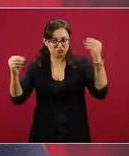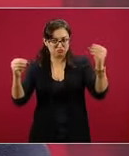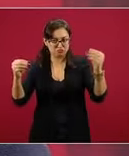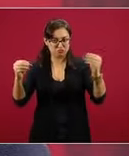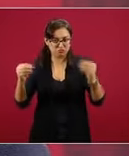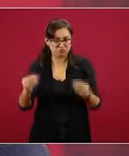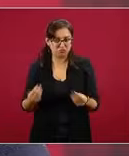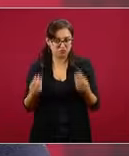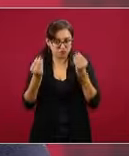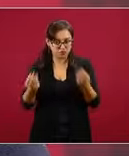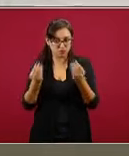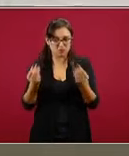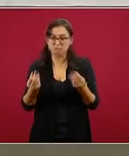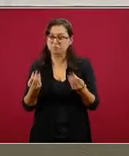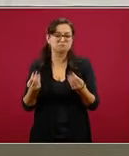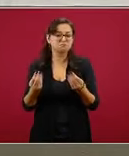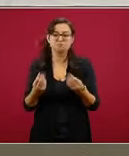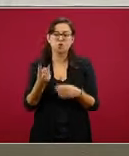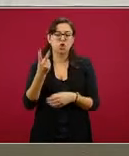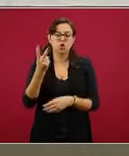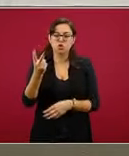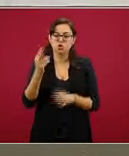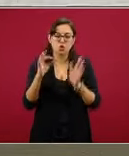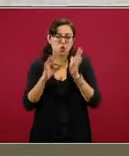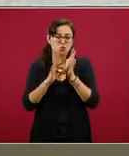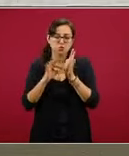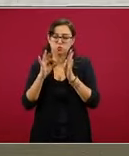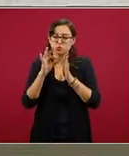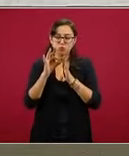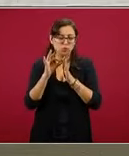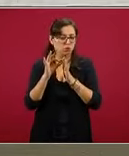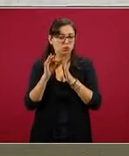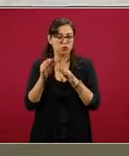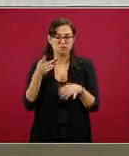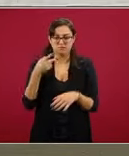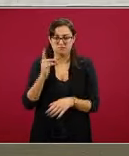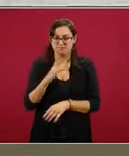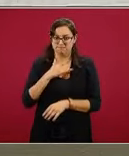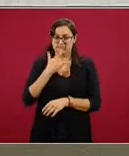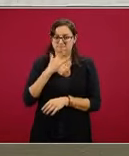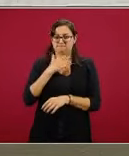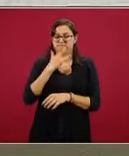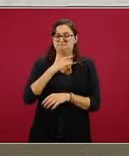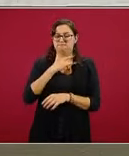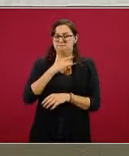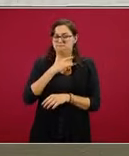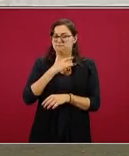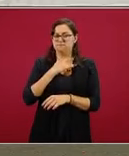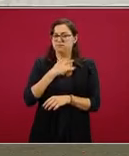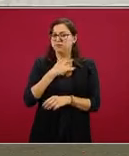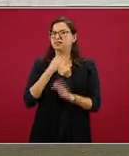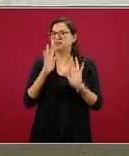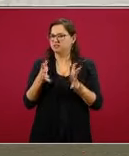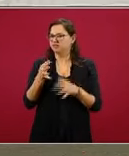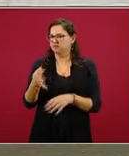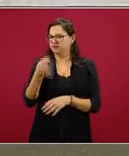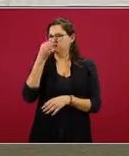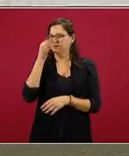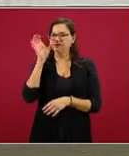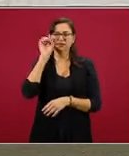puntos, pero como estaban en un borderline superior del color amarillo, pasaron al naranja. Pero eso quiere decir que